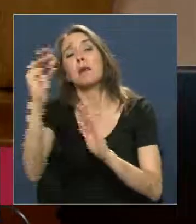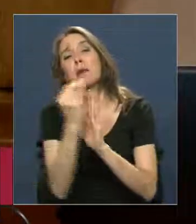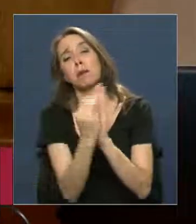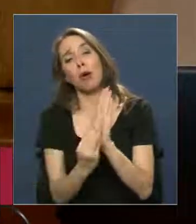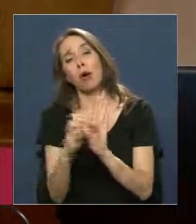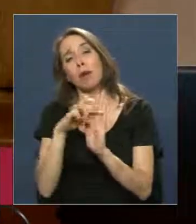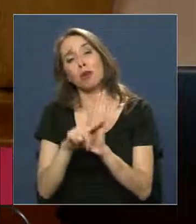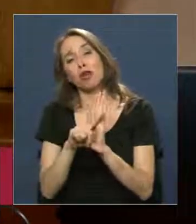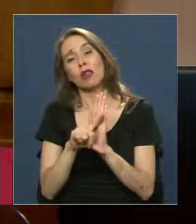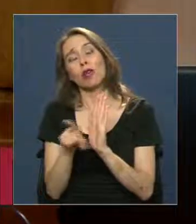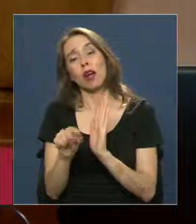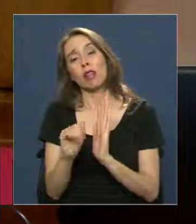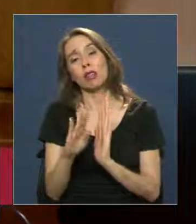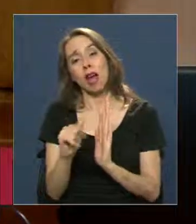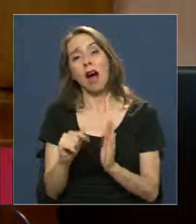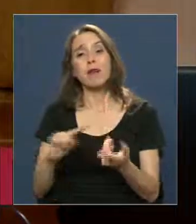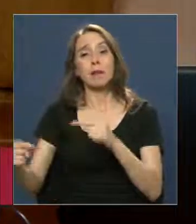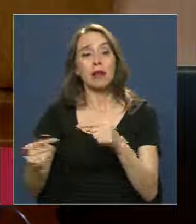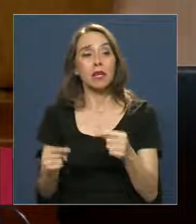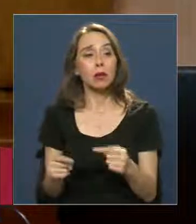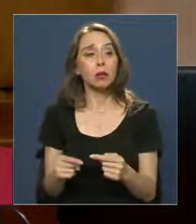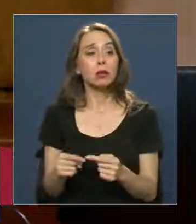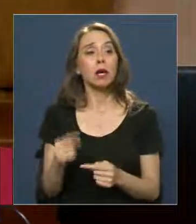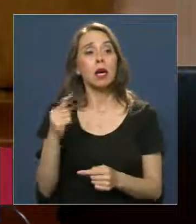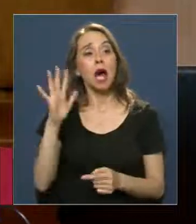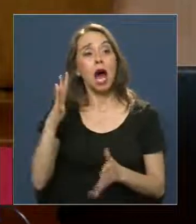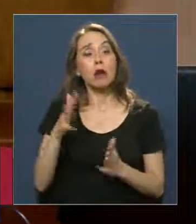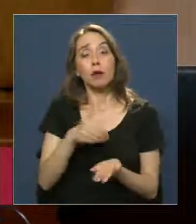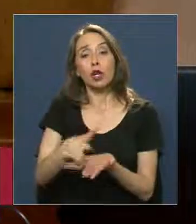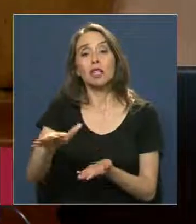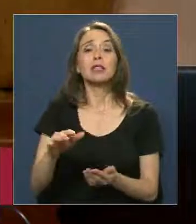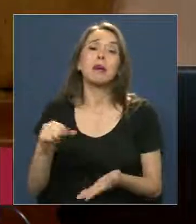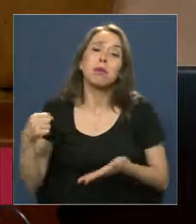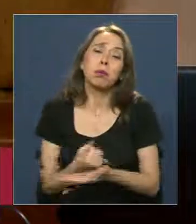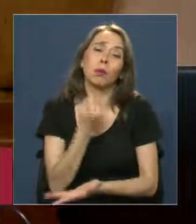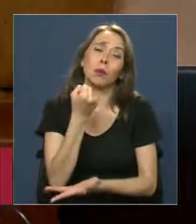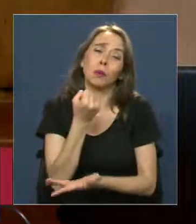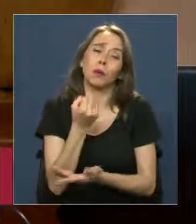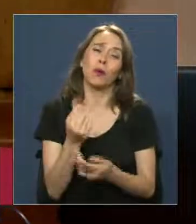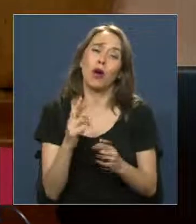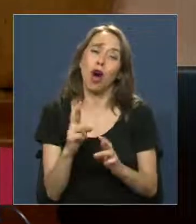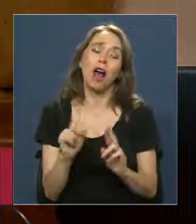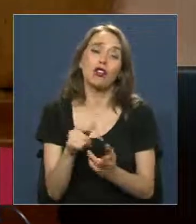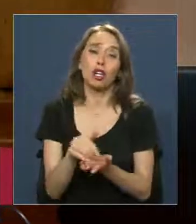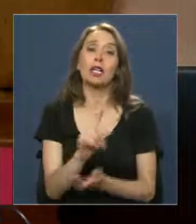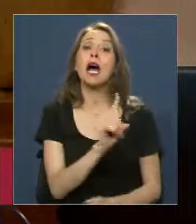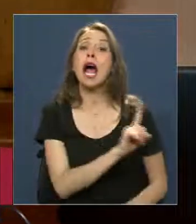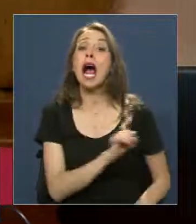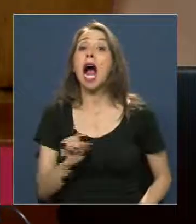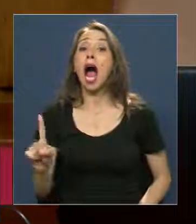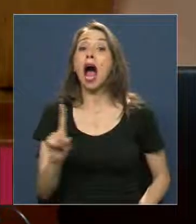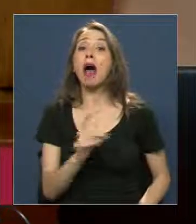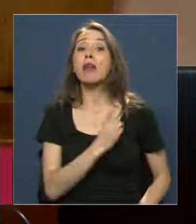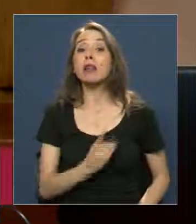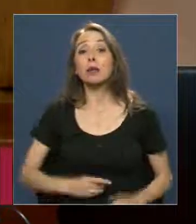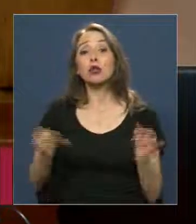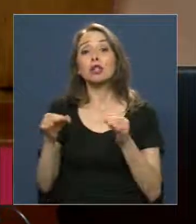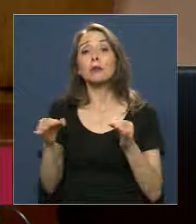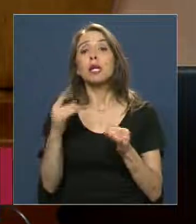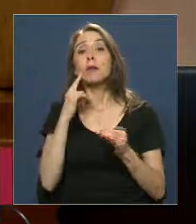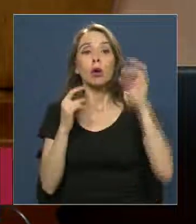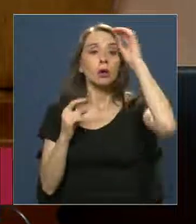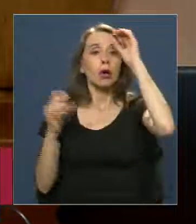poder discutirlo. Si se va a rechazar, ojalá que no sea así, pero se rechace, pero cada uno tendrá que explicar su posición.